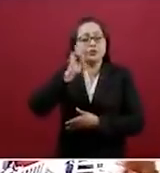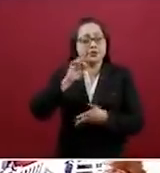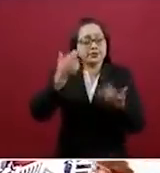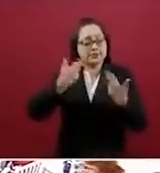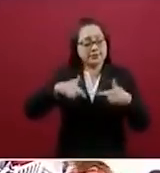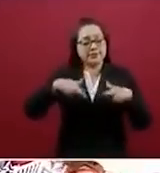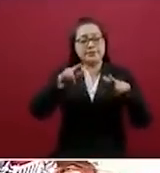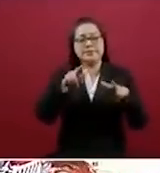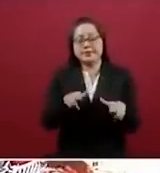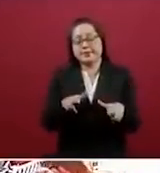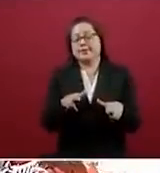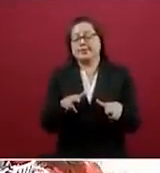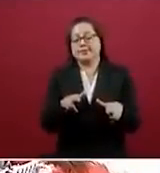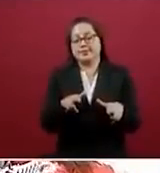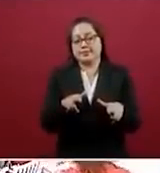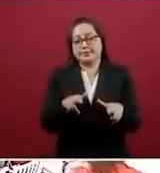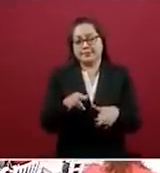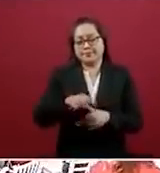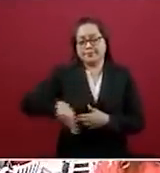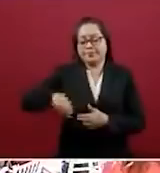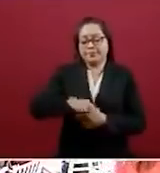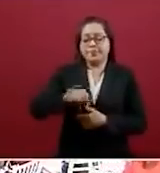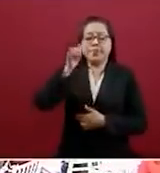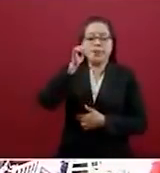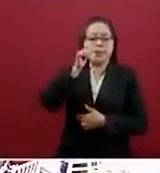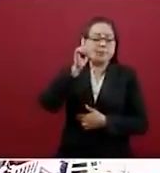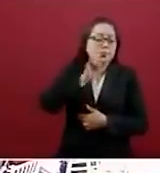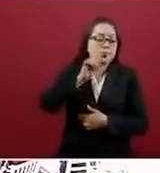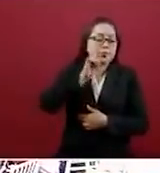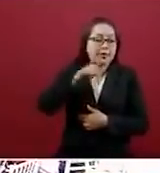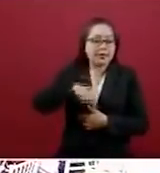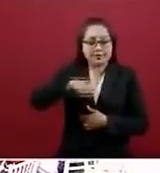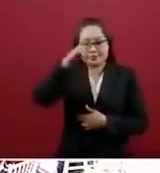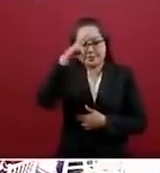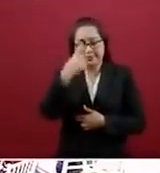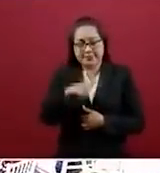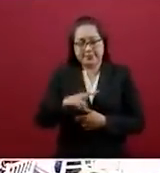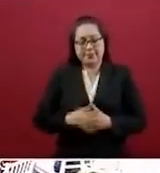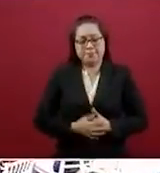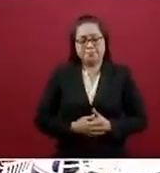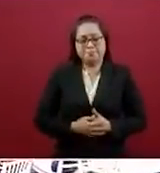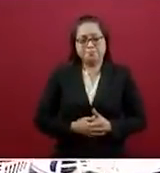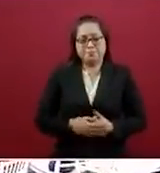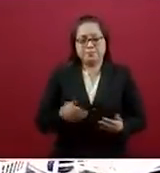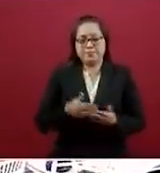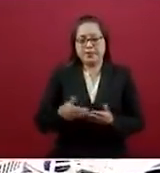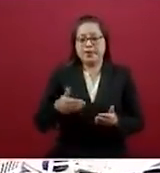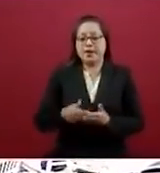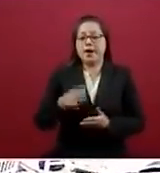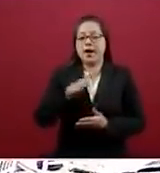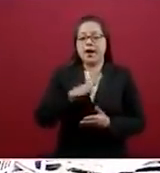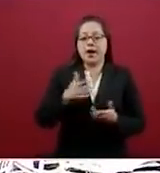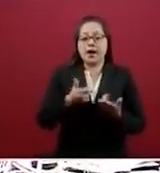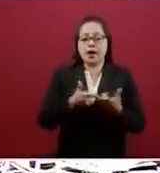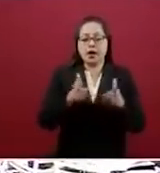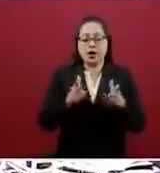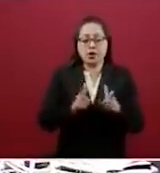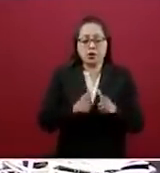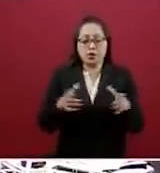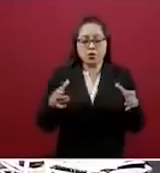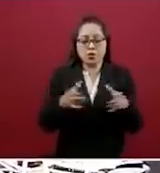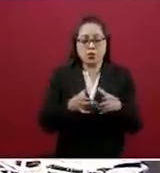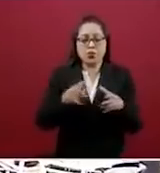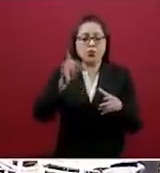La mujer es fundamental para la vida pública del país. Y el presidente Andrés Manuel López Obrador dijo que el gobierno de México no tolerará